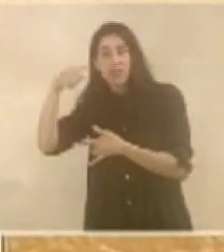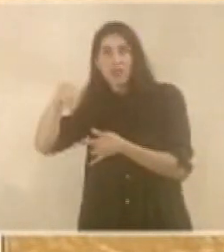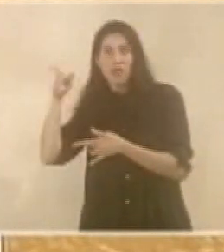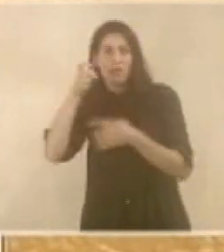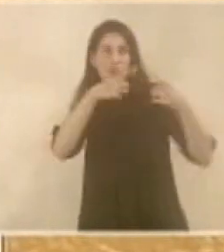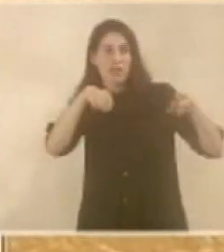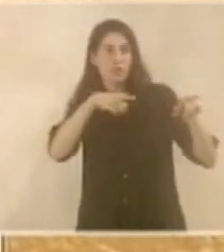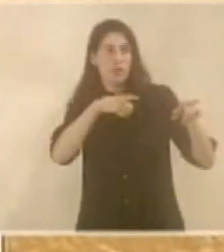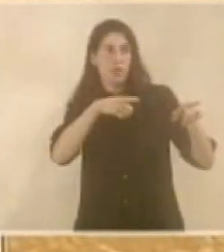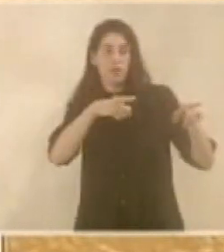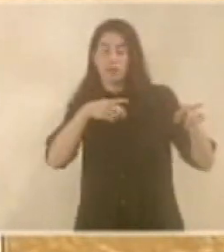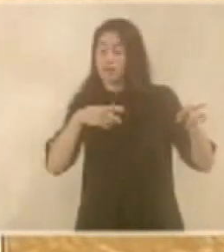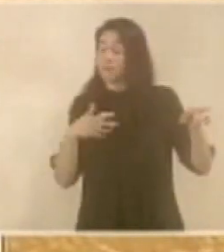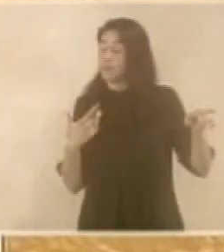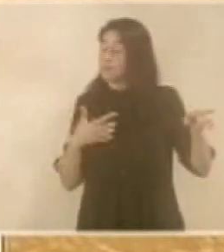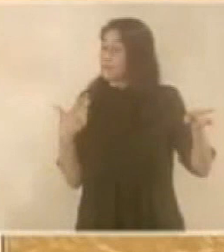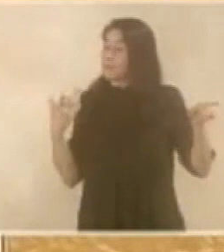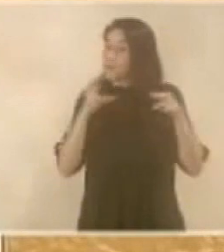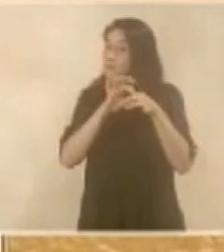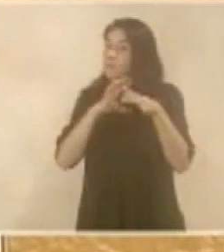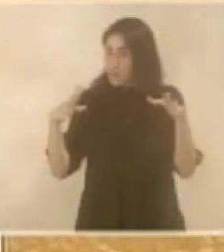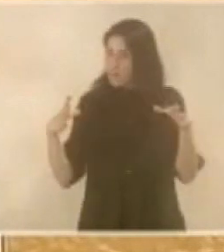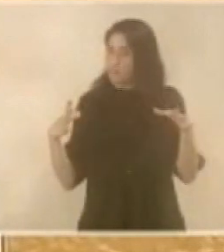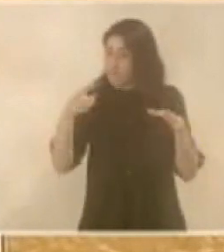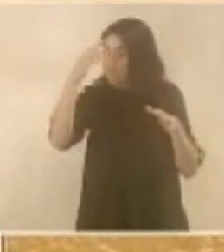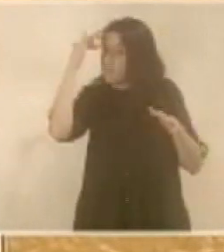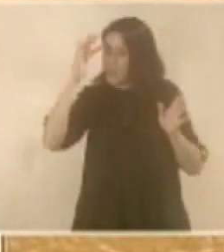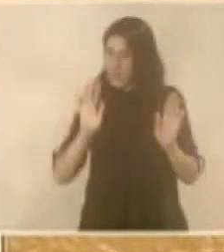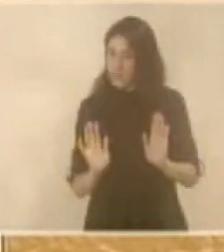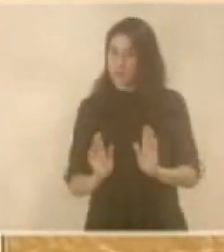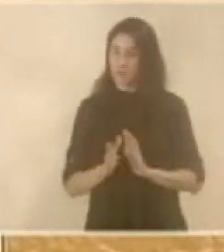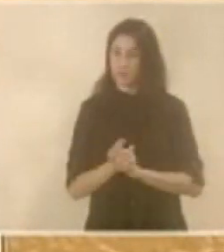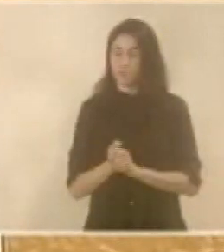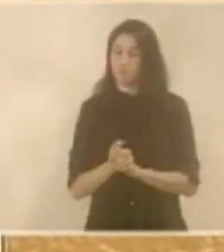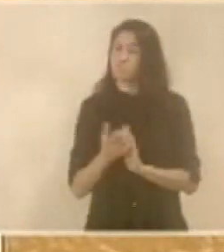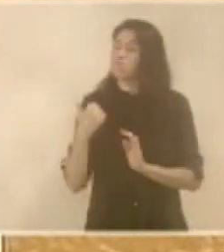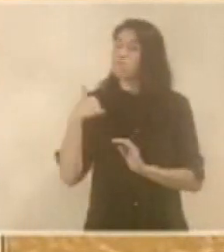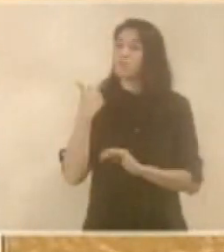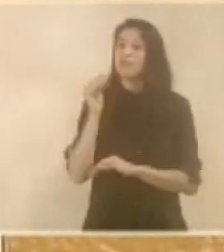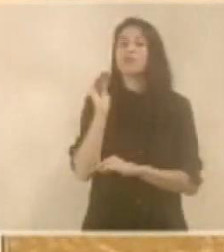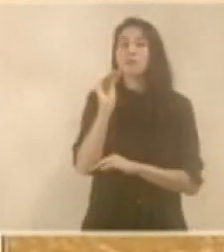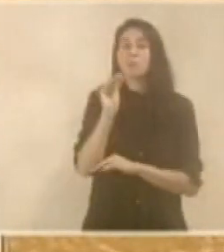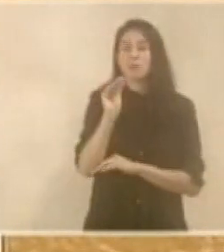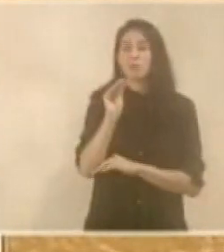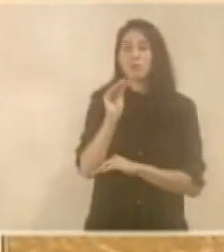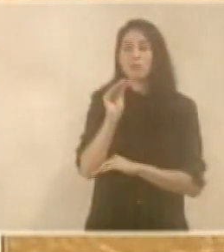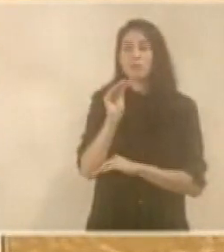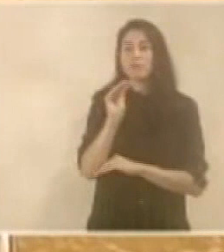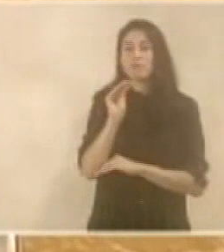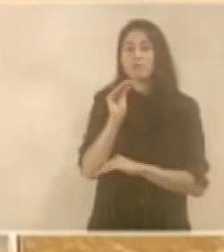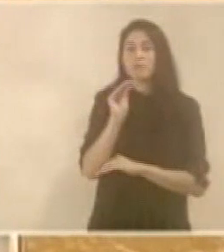considere un acto, un canto de libertad o revolución. Y yo les pregunto, ¿la patria de Miguel de